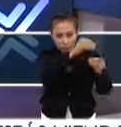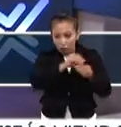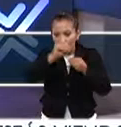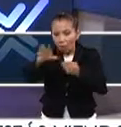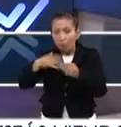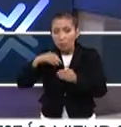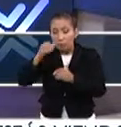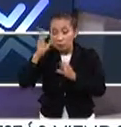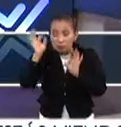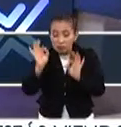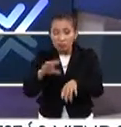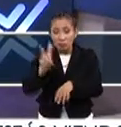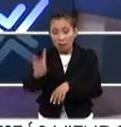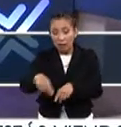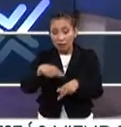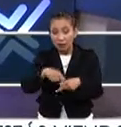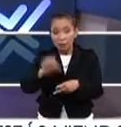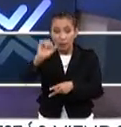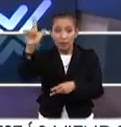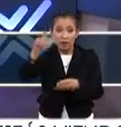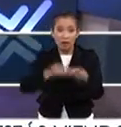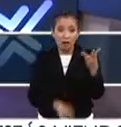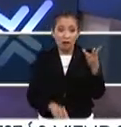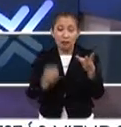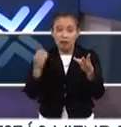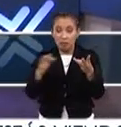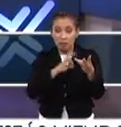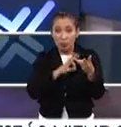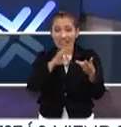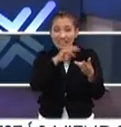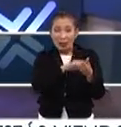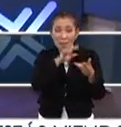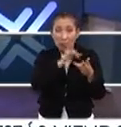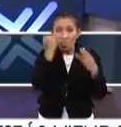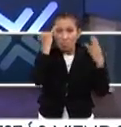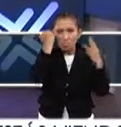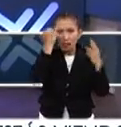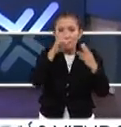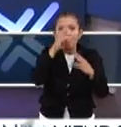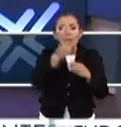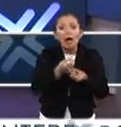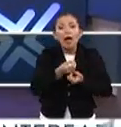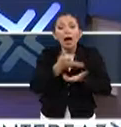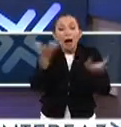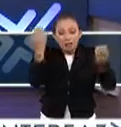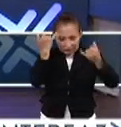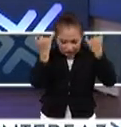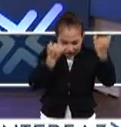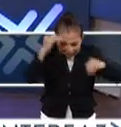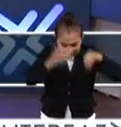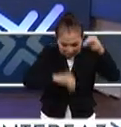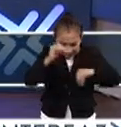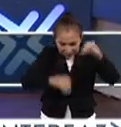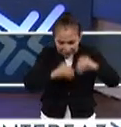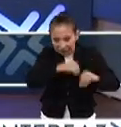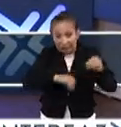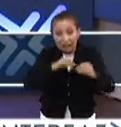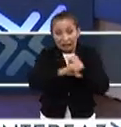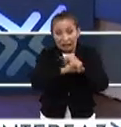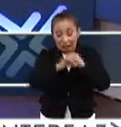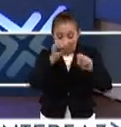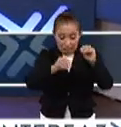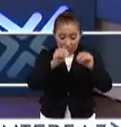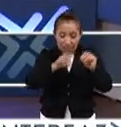veracidad, profesionalismo y además pues una gran imaginación para crear en esta etapa